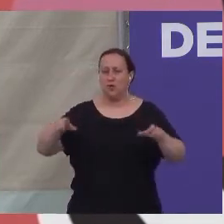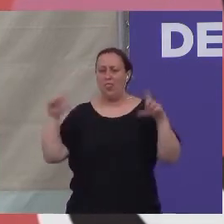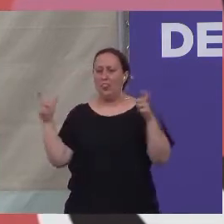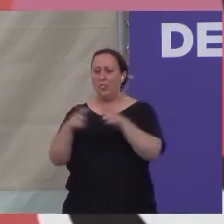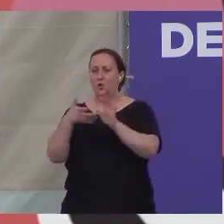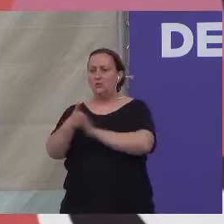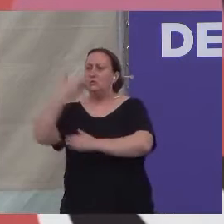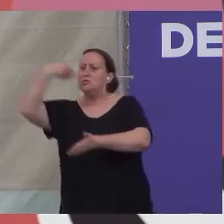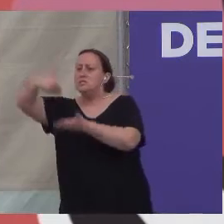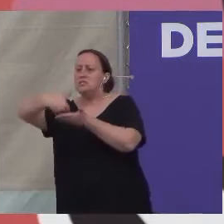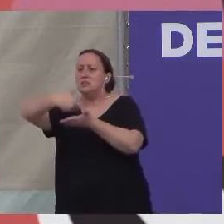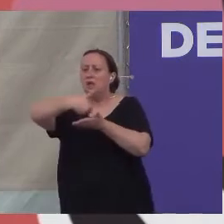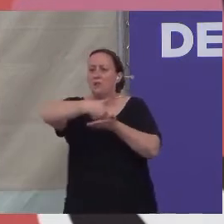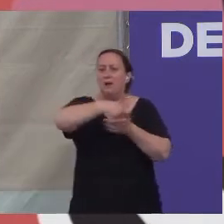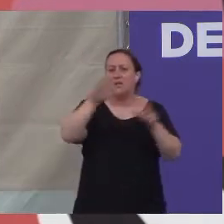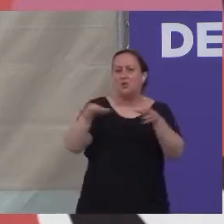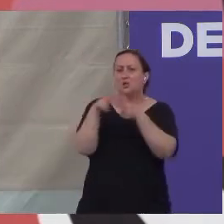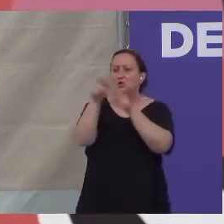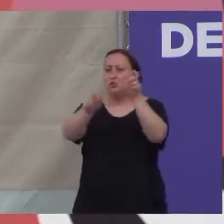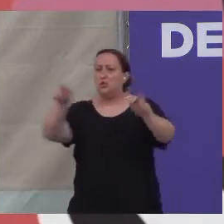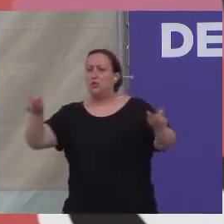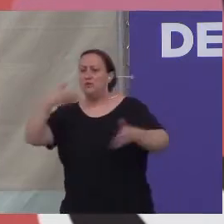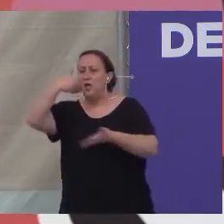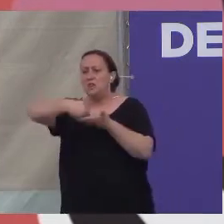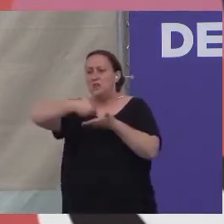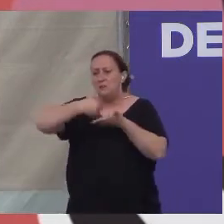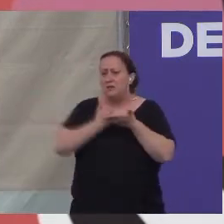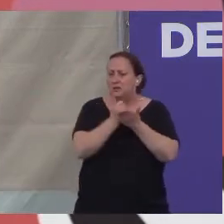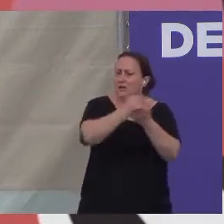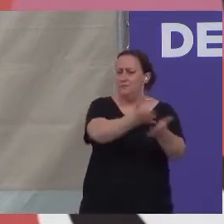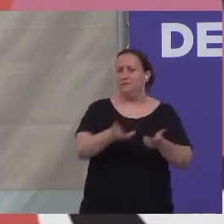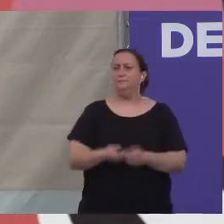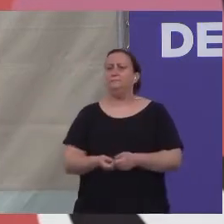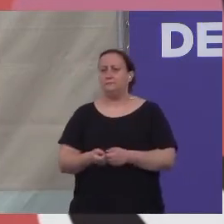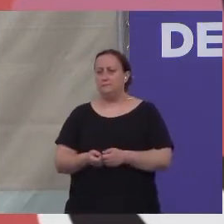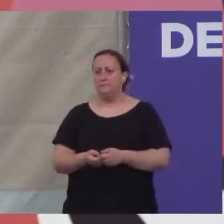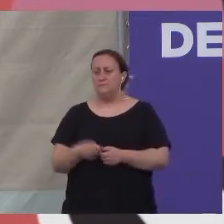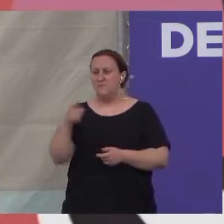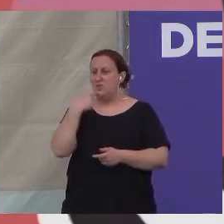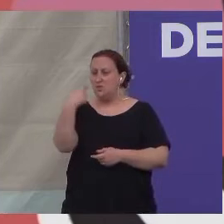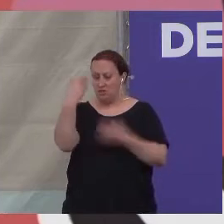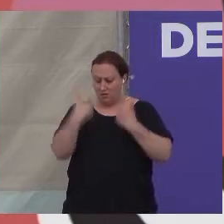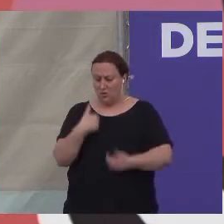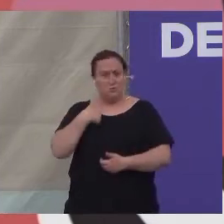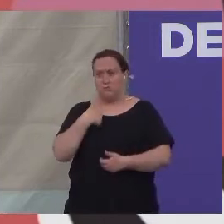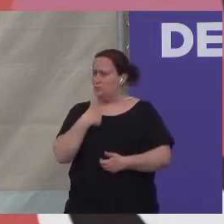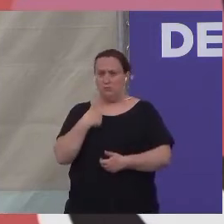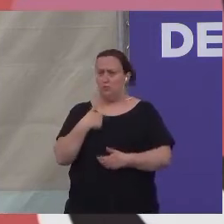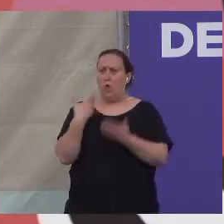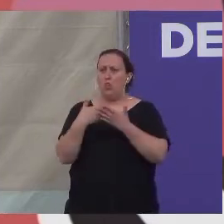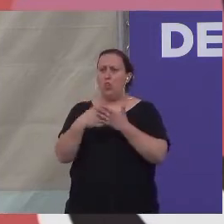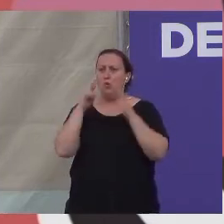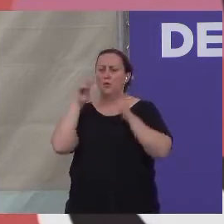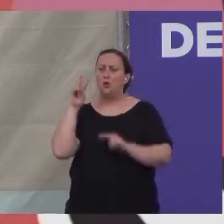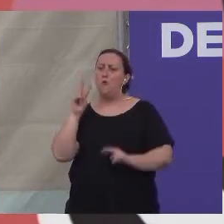canalización de las demandas de la sociedad civil. Pero esto no lo digo yo. Esto forma parte del documento que se aprobó en Vista Alegre 2. Y